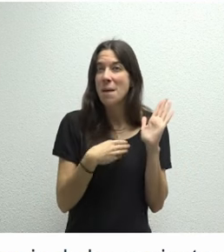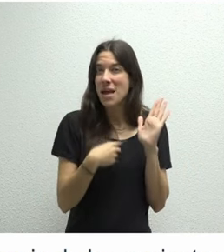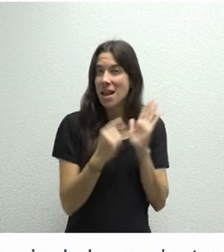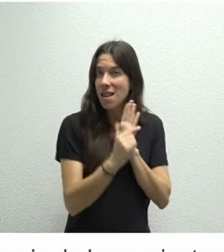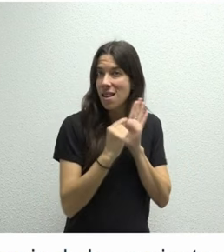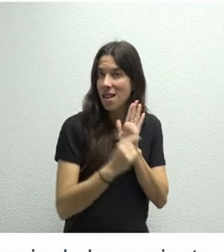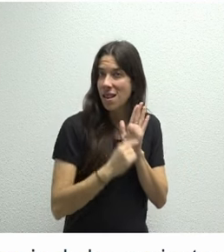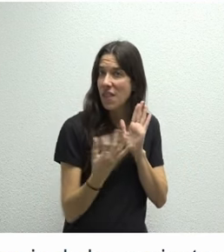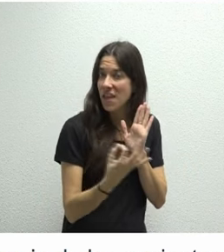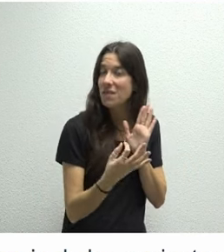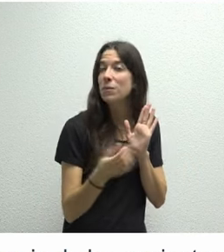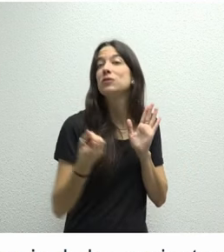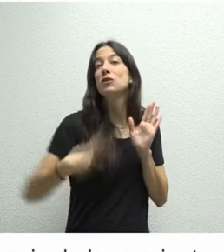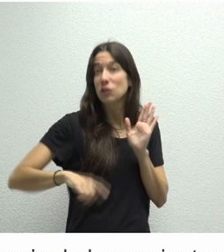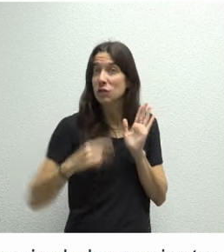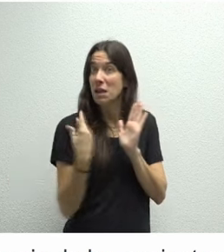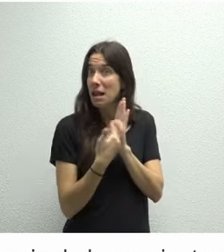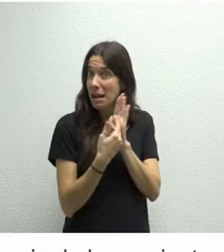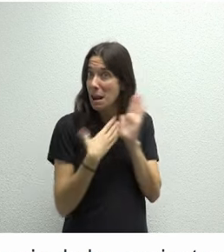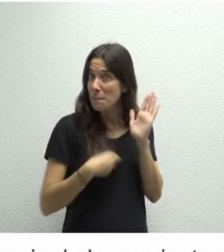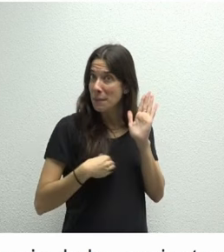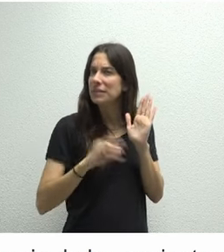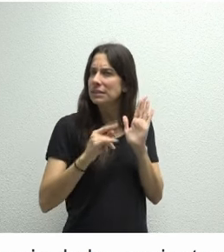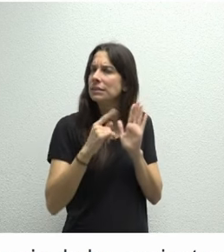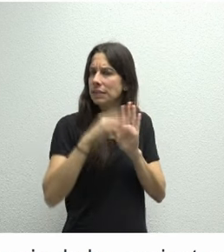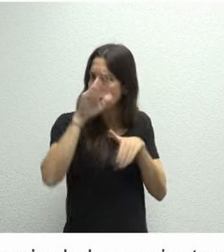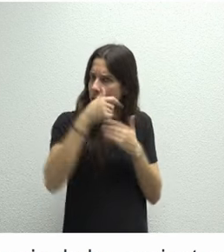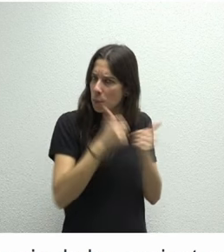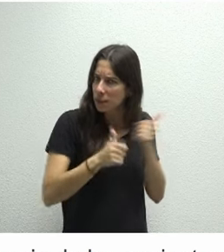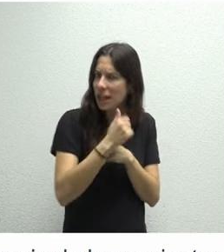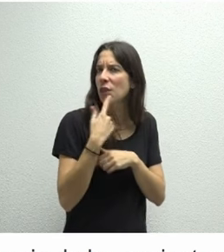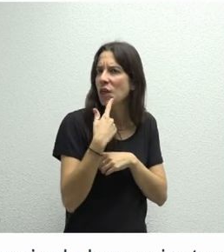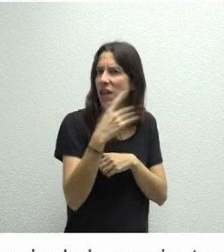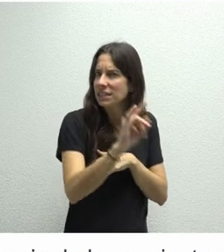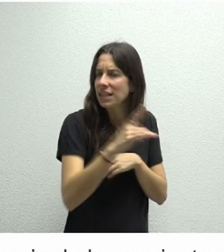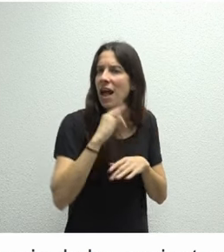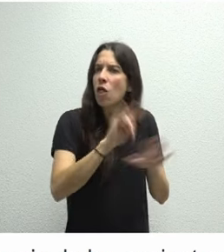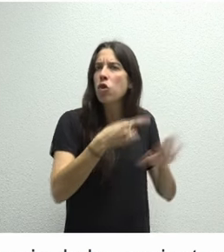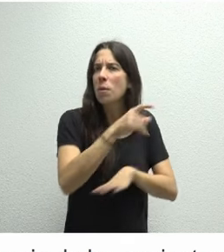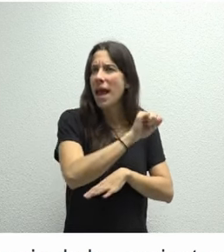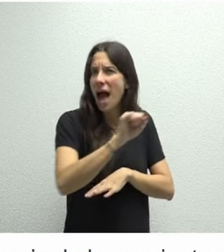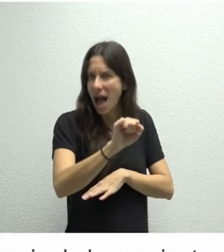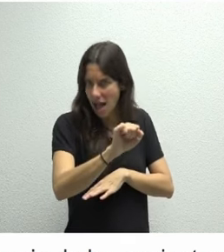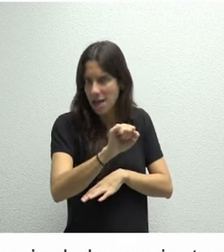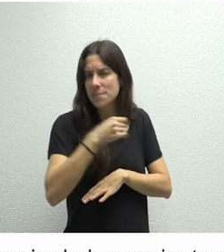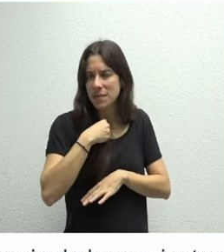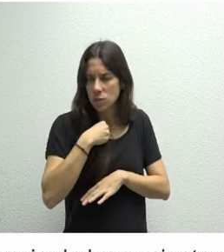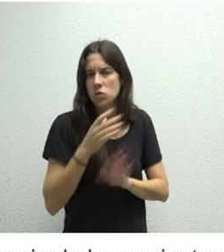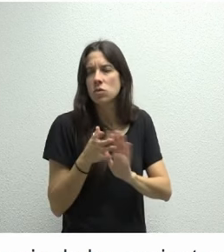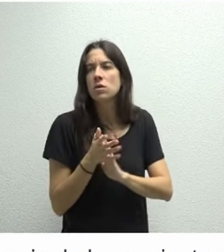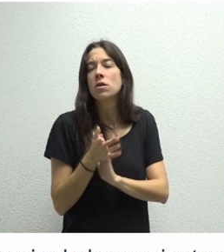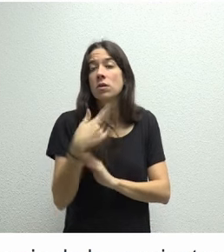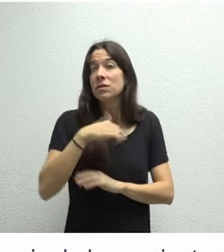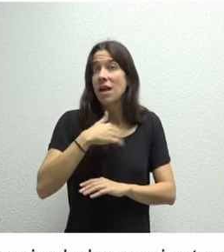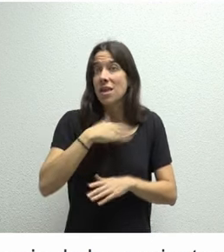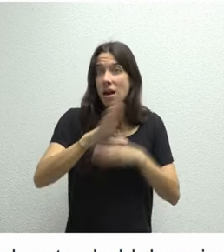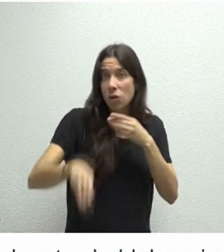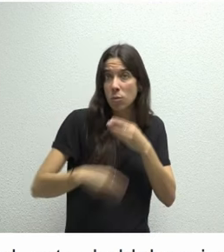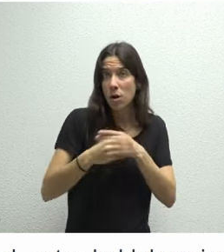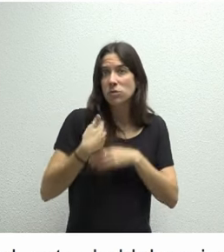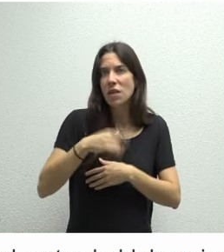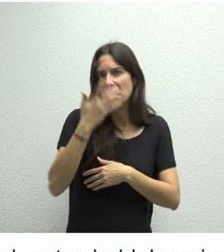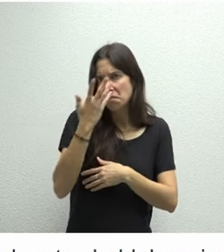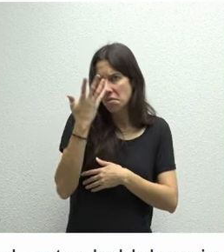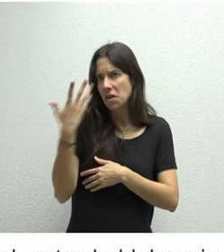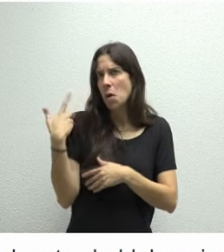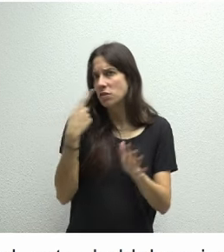tenemos reflejado que hay una atención prioritaria eh esa doble a que ha hablado nosotros ya la incorporamos hace 5 o